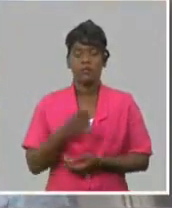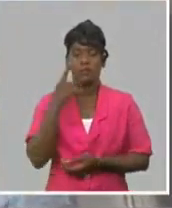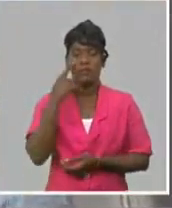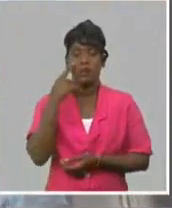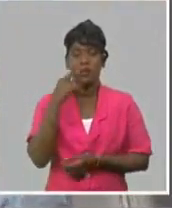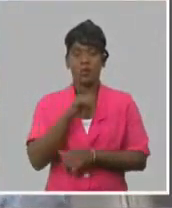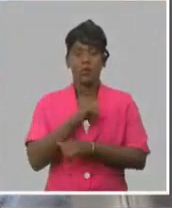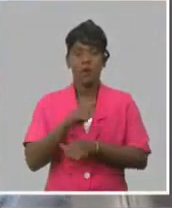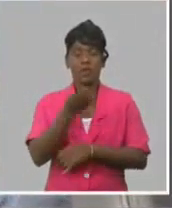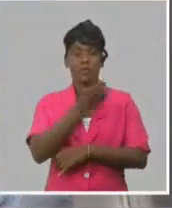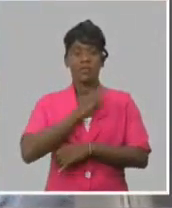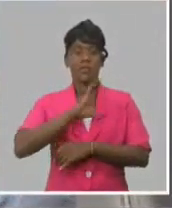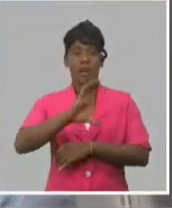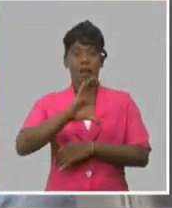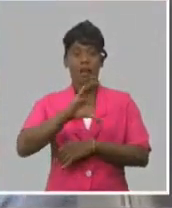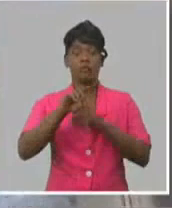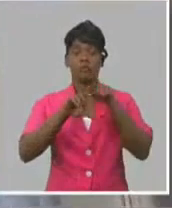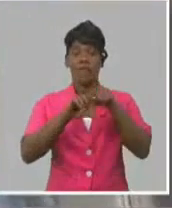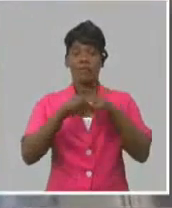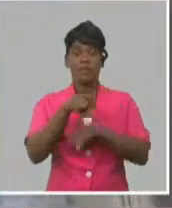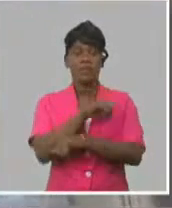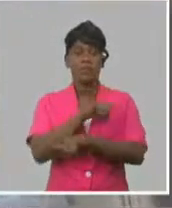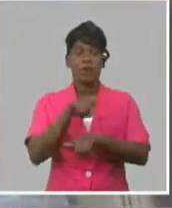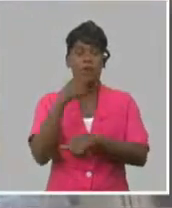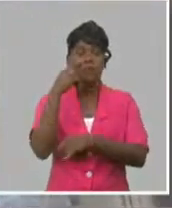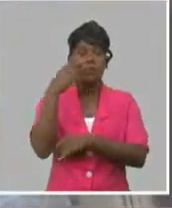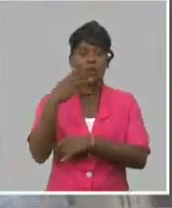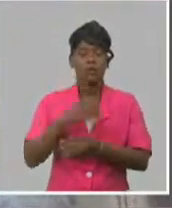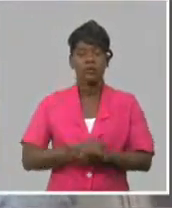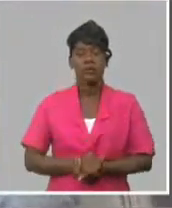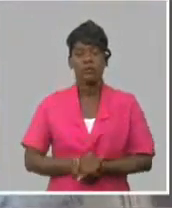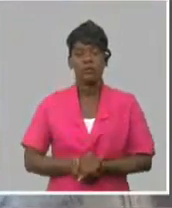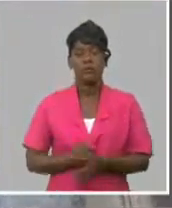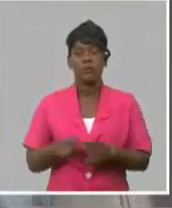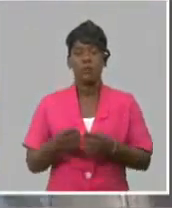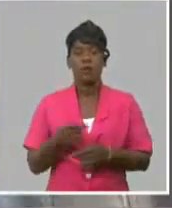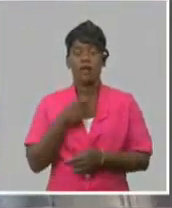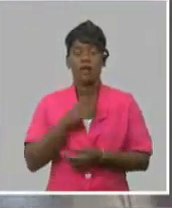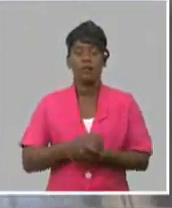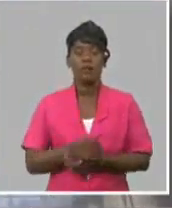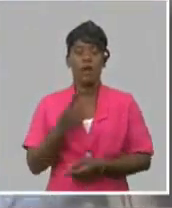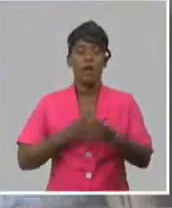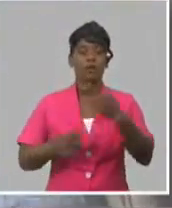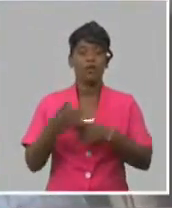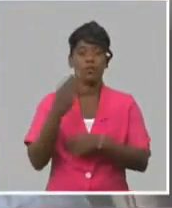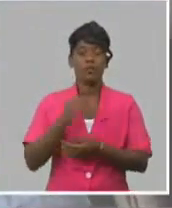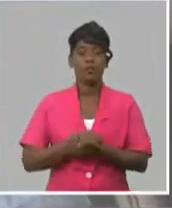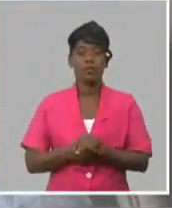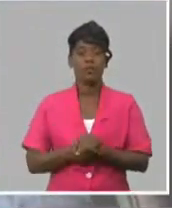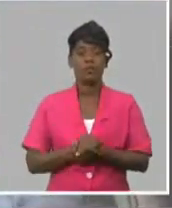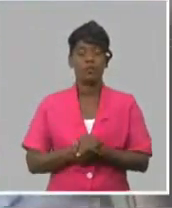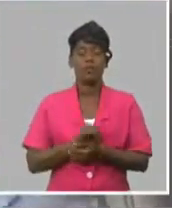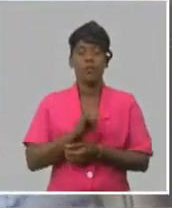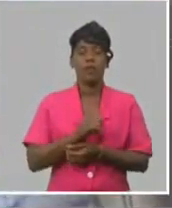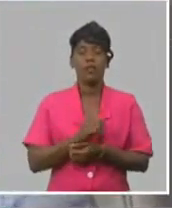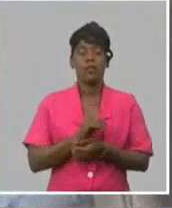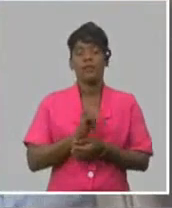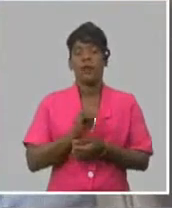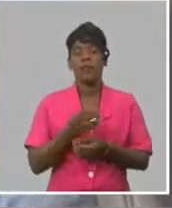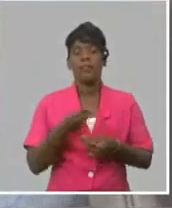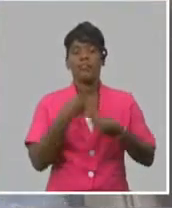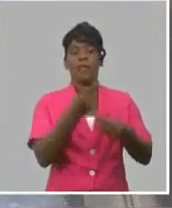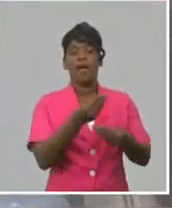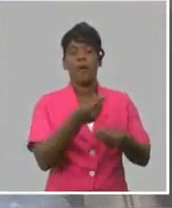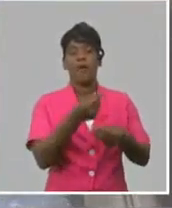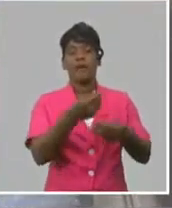el incremento salarial porque el filete es decir que estamos subsidiado aquí estamos sucedida vaya yo creo que el hecho de que